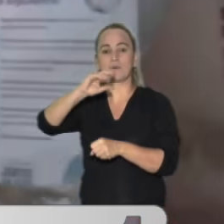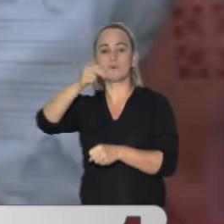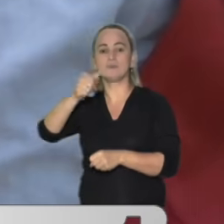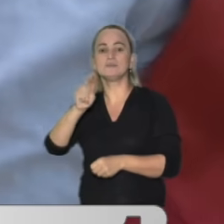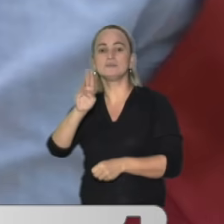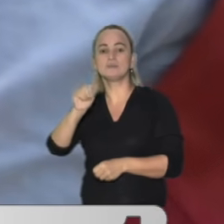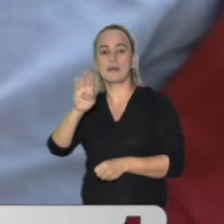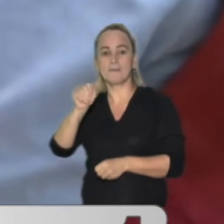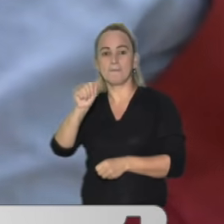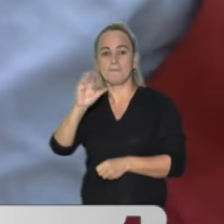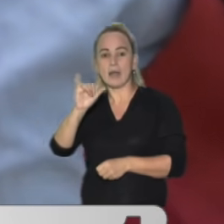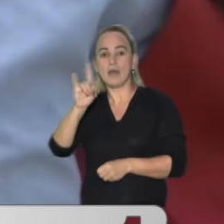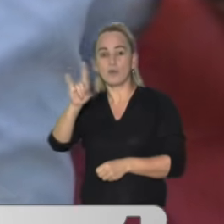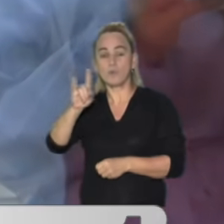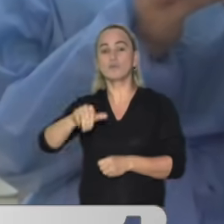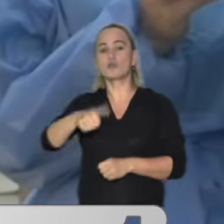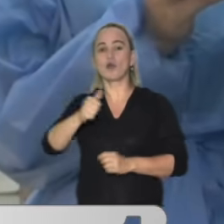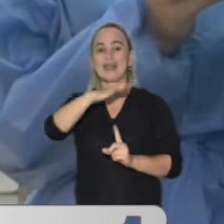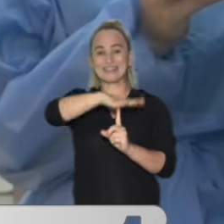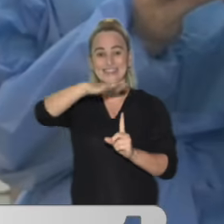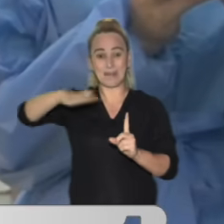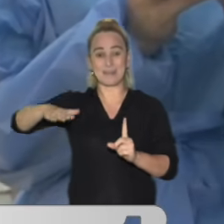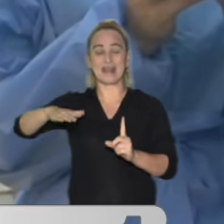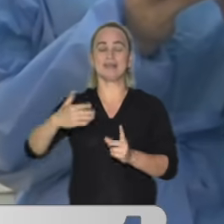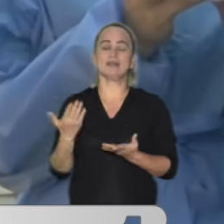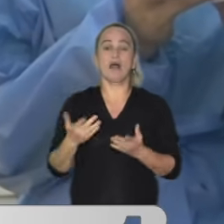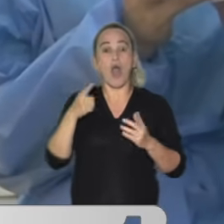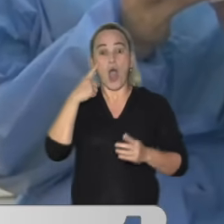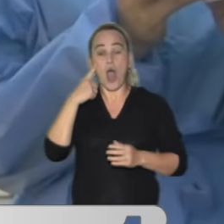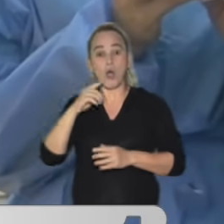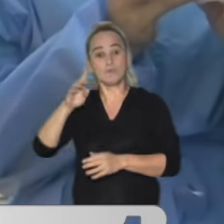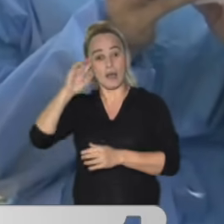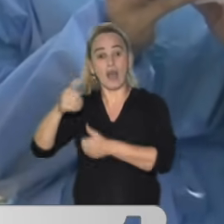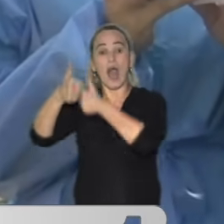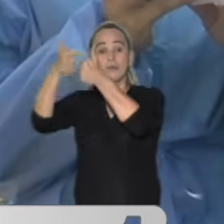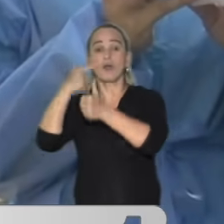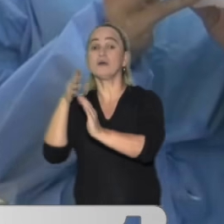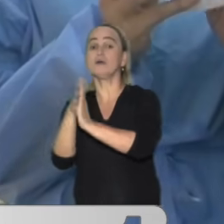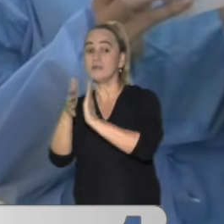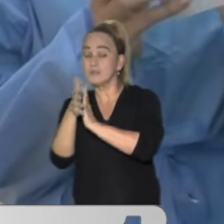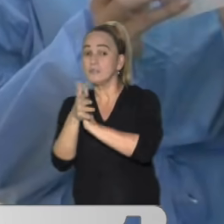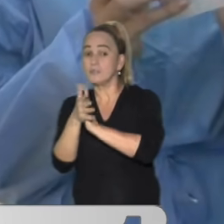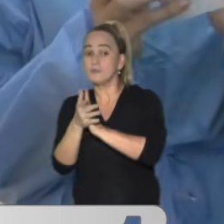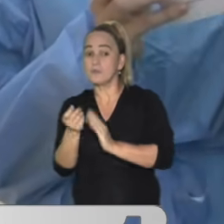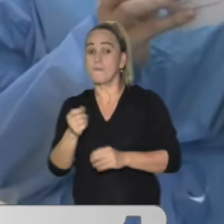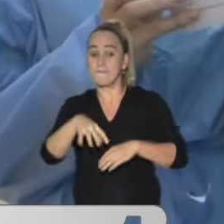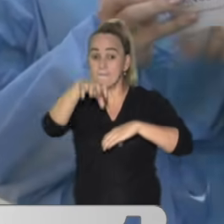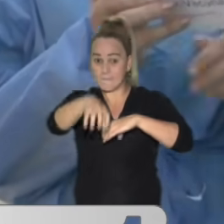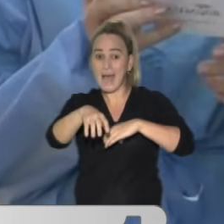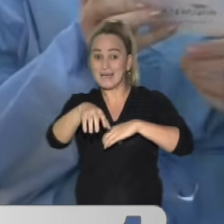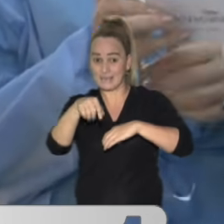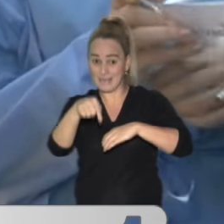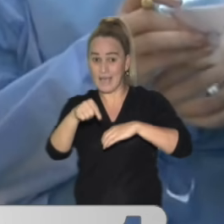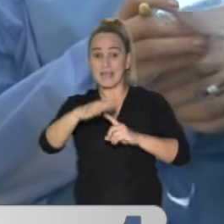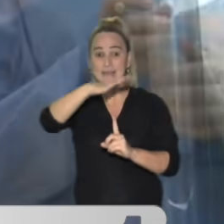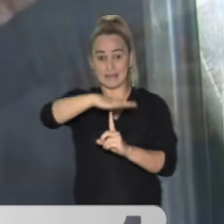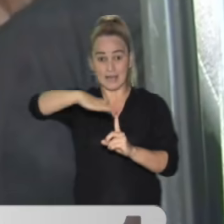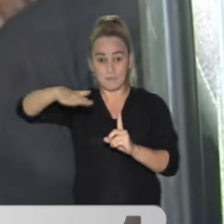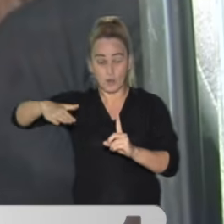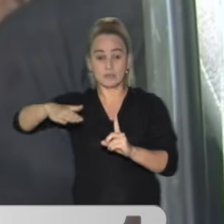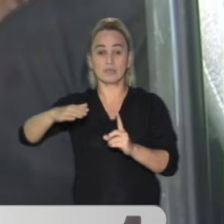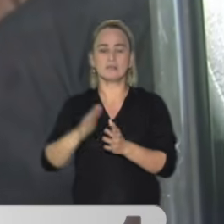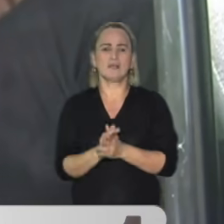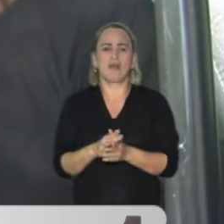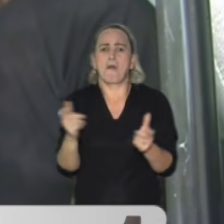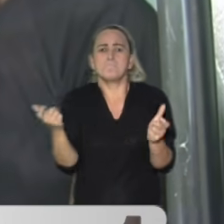Chambacú y otra ubicada en la terminal de transporte. Sin embargo, las autoridades aseguran que este último punto mencionado en la terminal de transporte es el